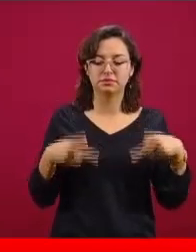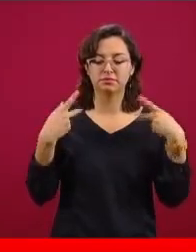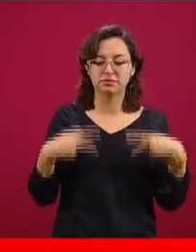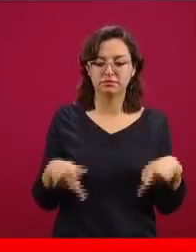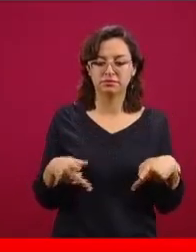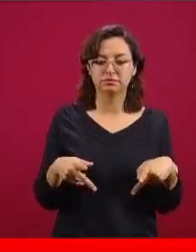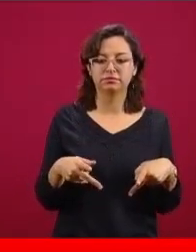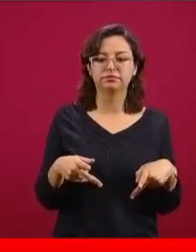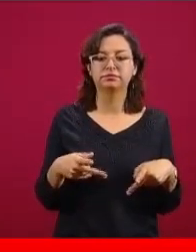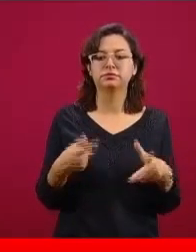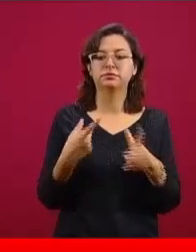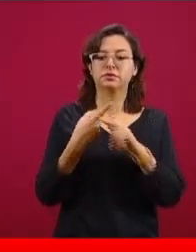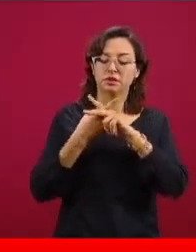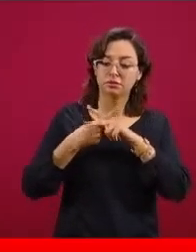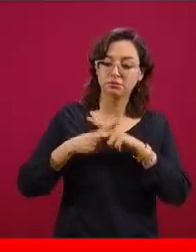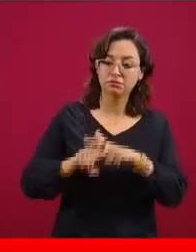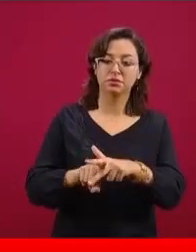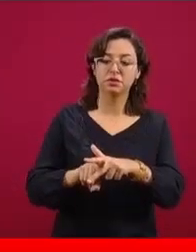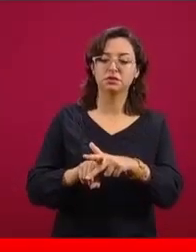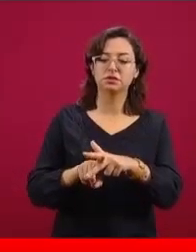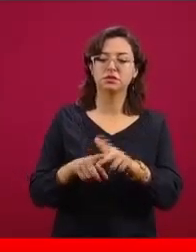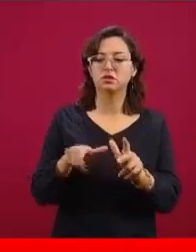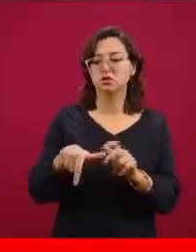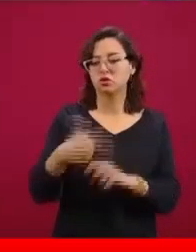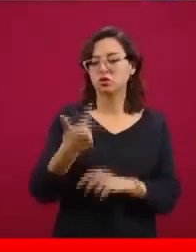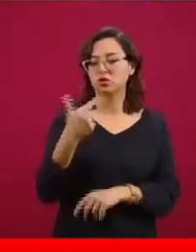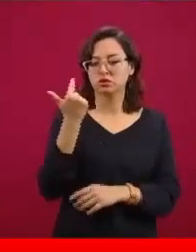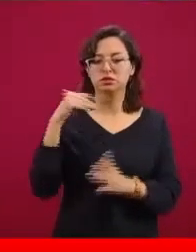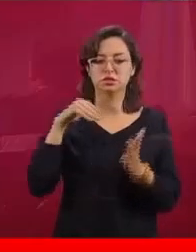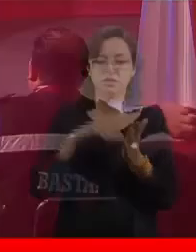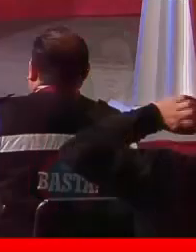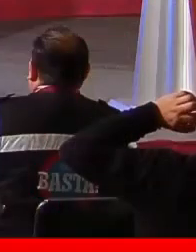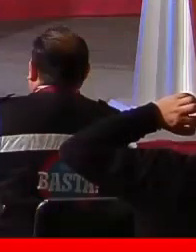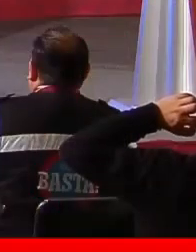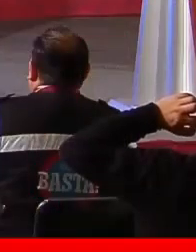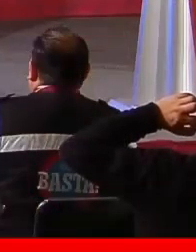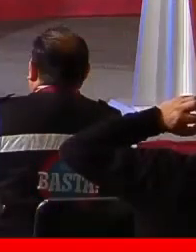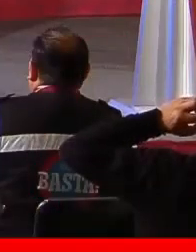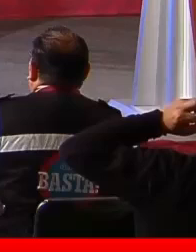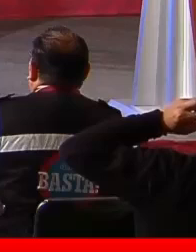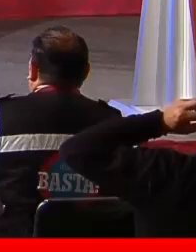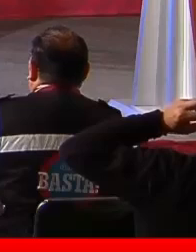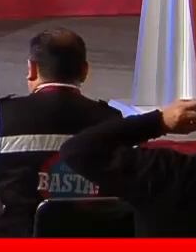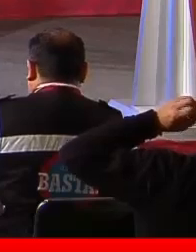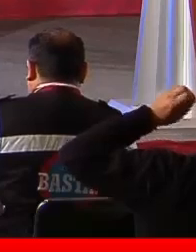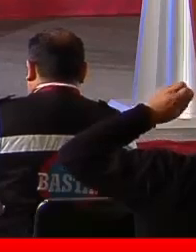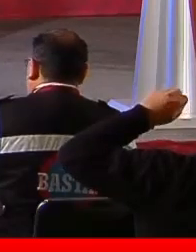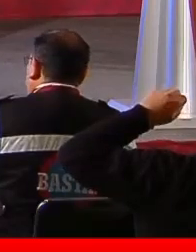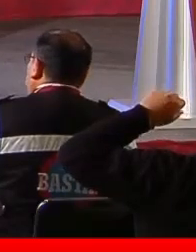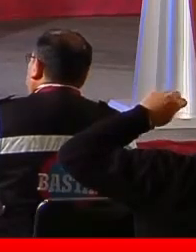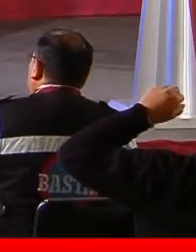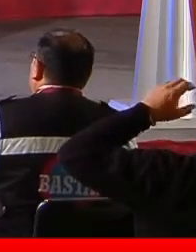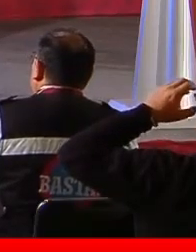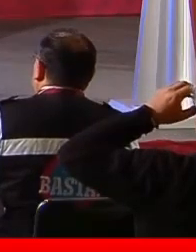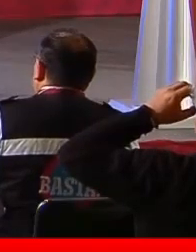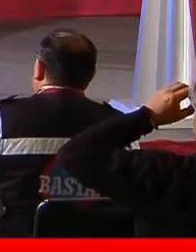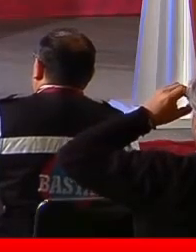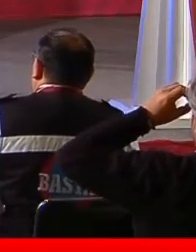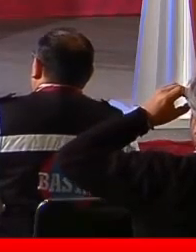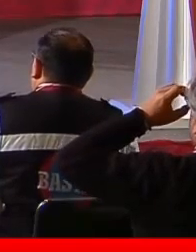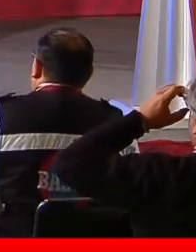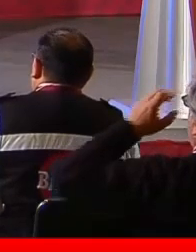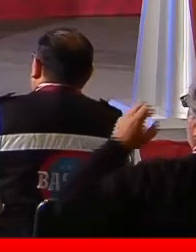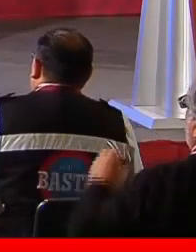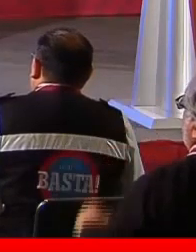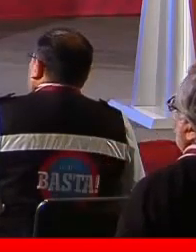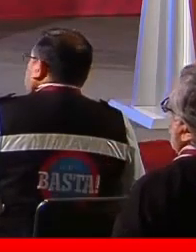cantidad inicial aquí estaba cerca de 12 mil elementos ya pudimos relevar a parte de alguna parte